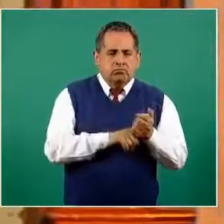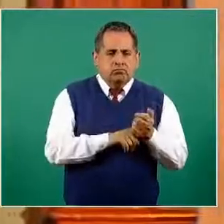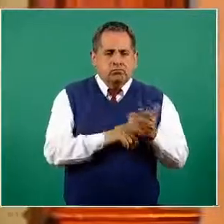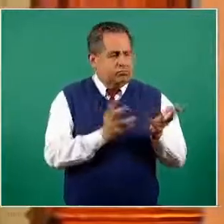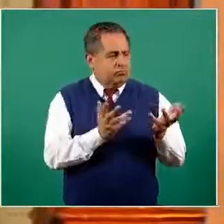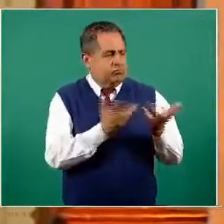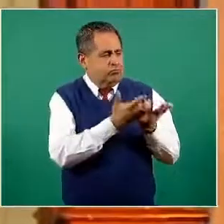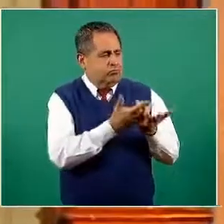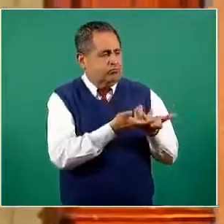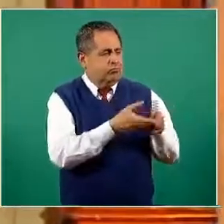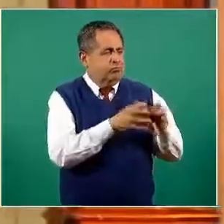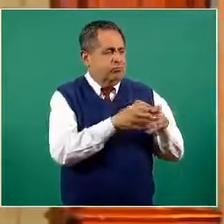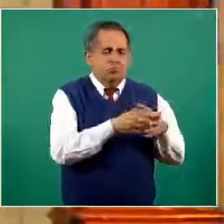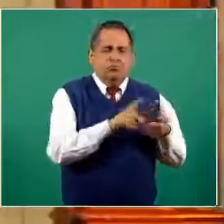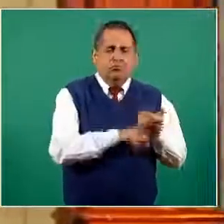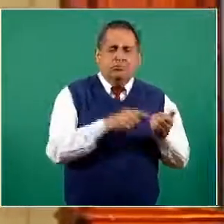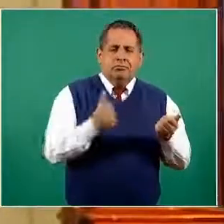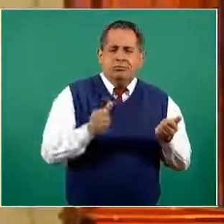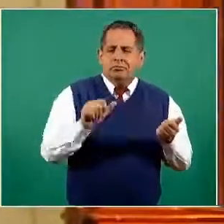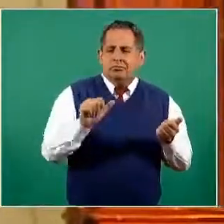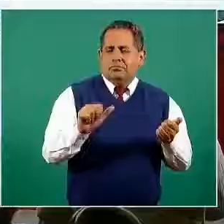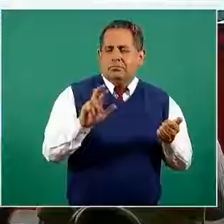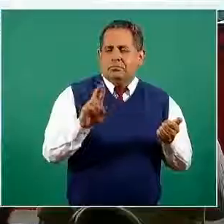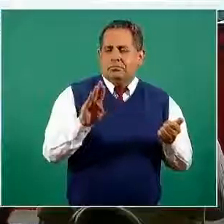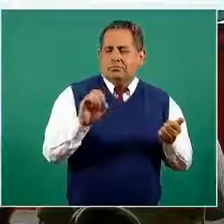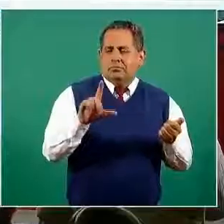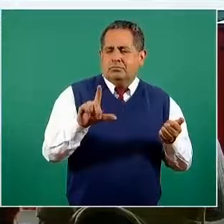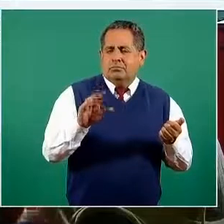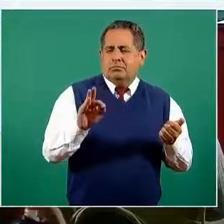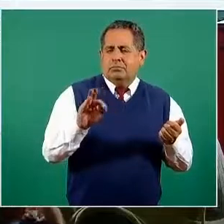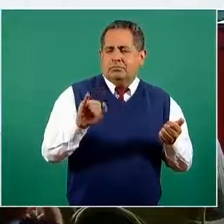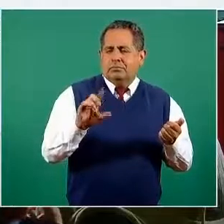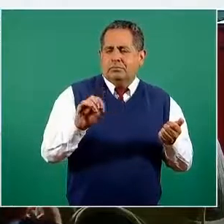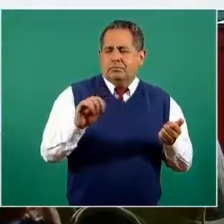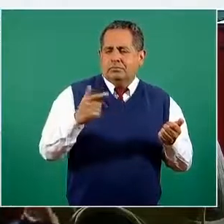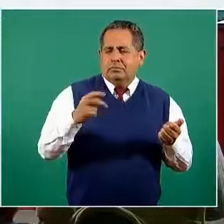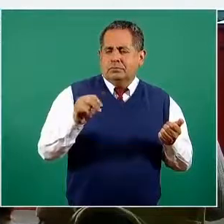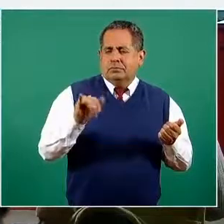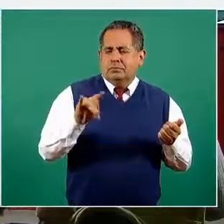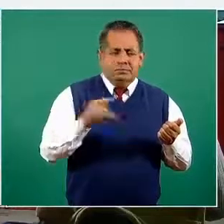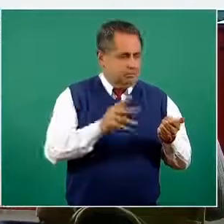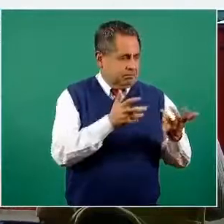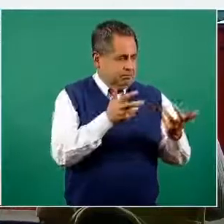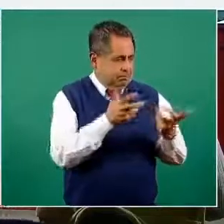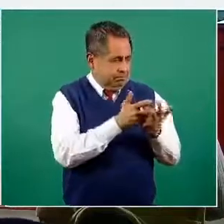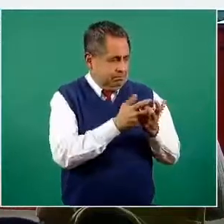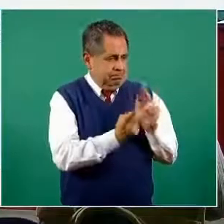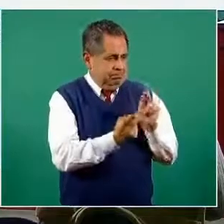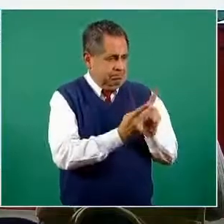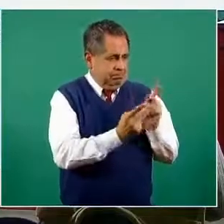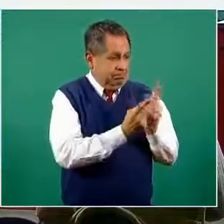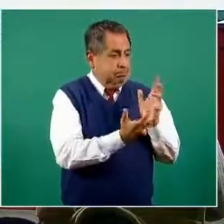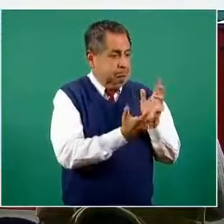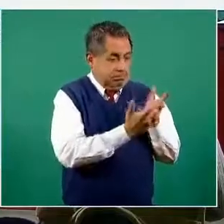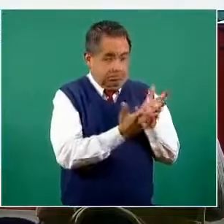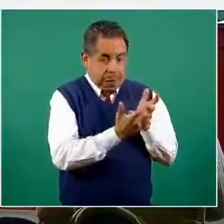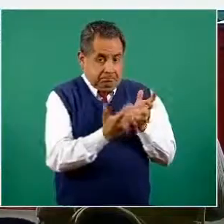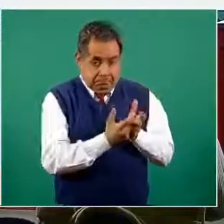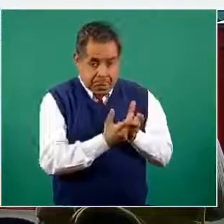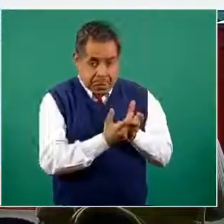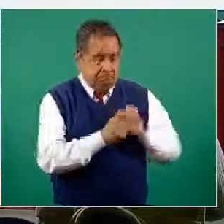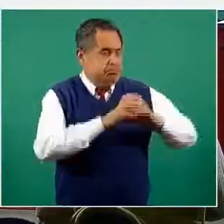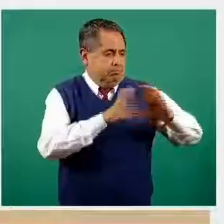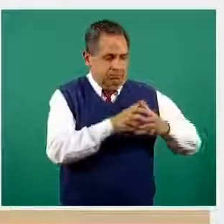que se llaman árboles filogenéticos. La siguiente, por favor. Estos árboles filogenéticos nos van a agrupar